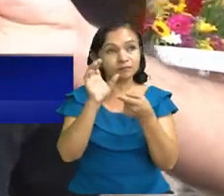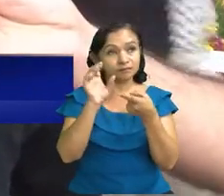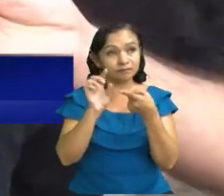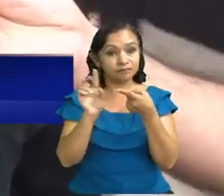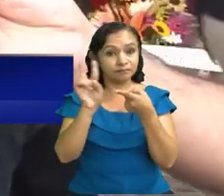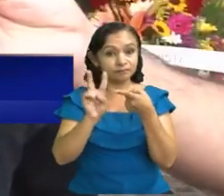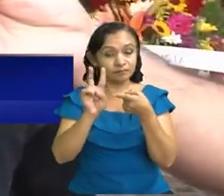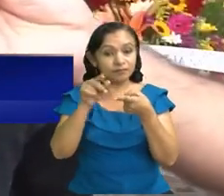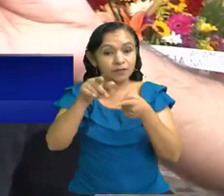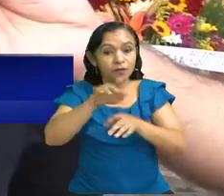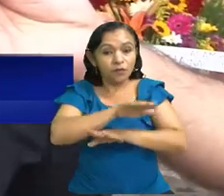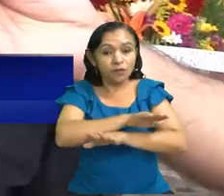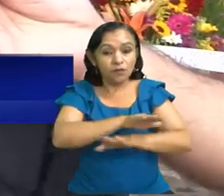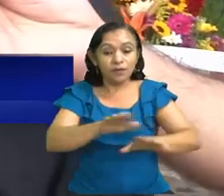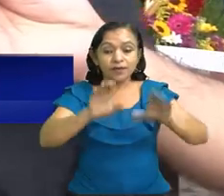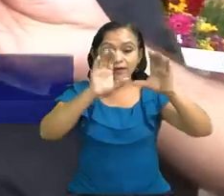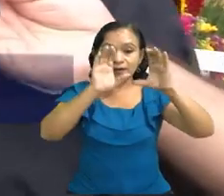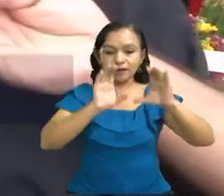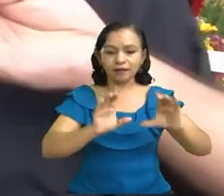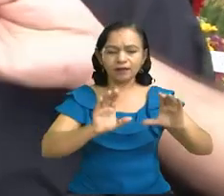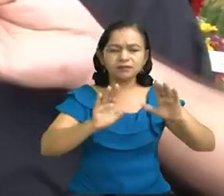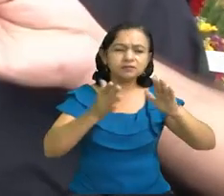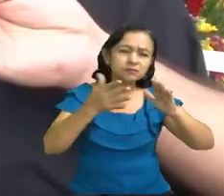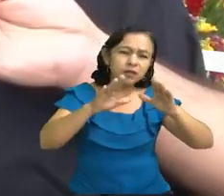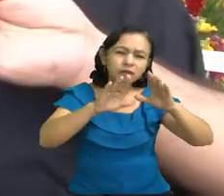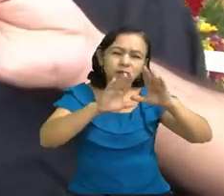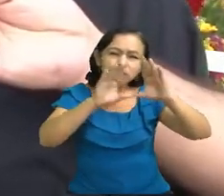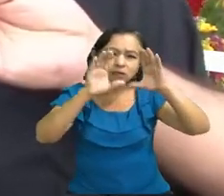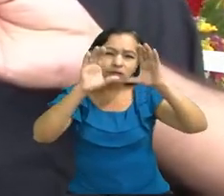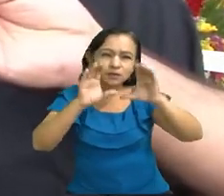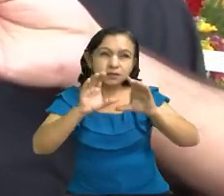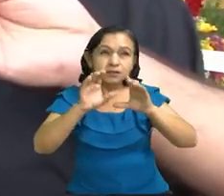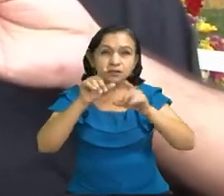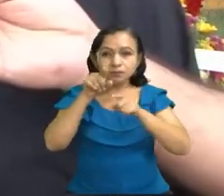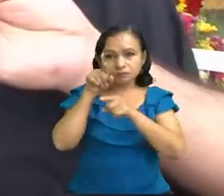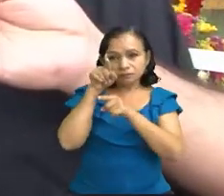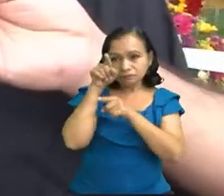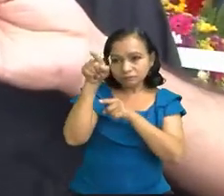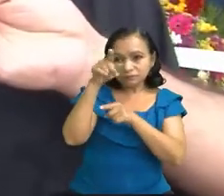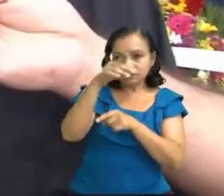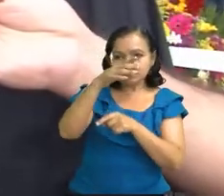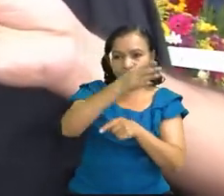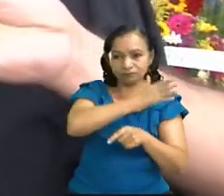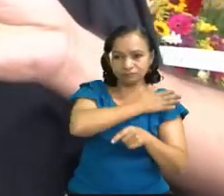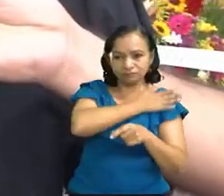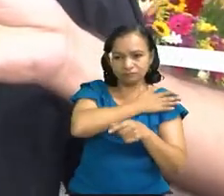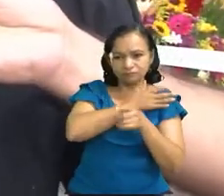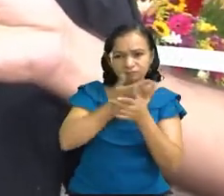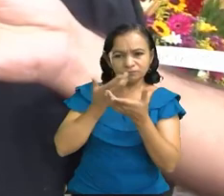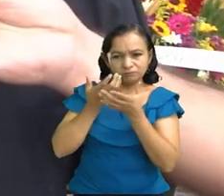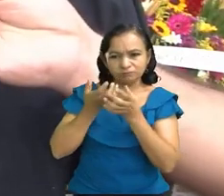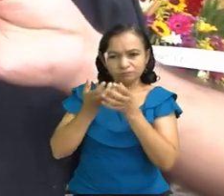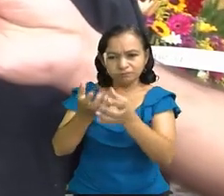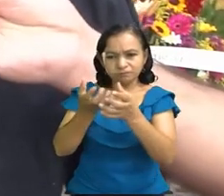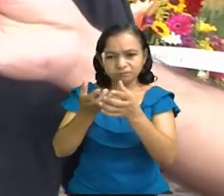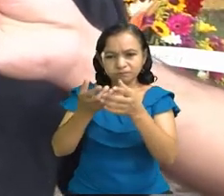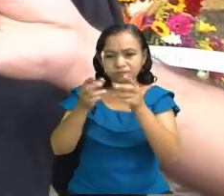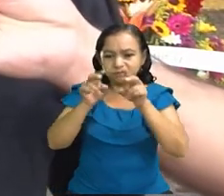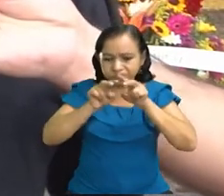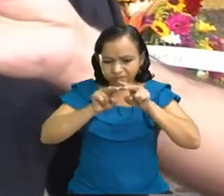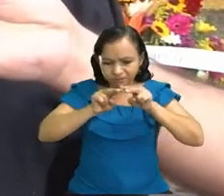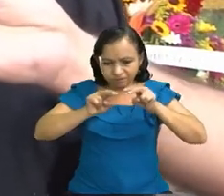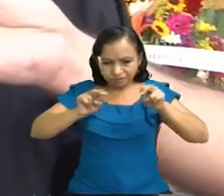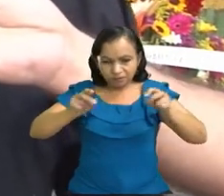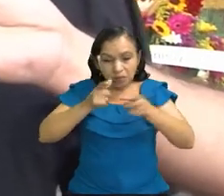Y ya a final de la tarde, desde allá que estaba el cuartel general, salió la guardia y se apostó